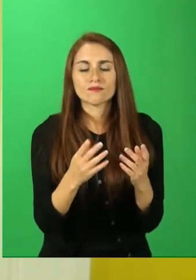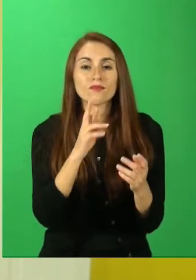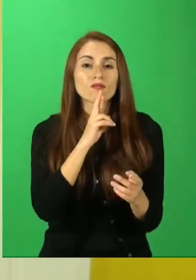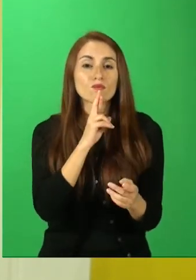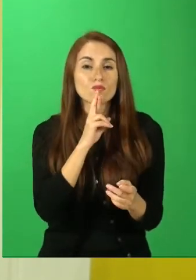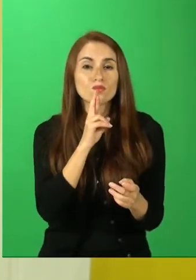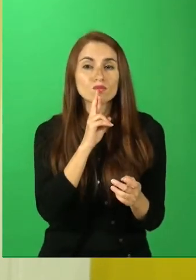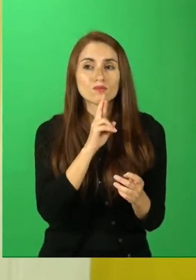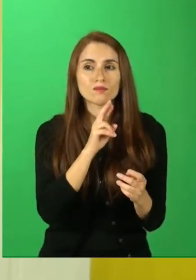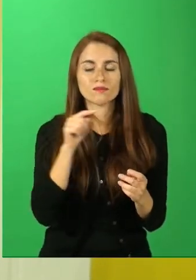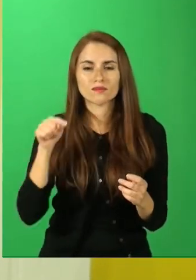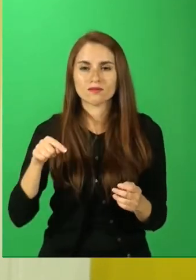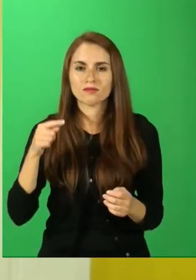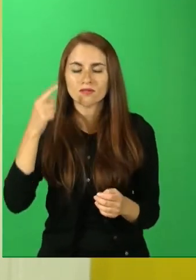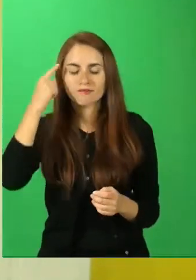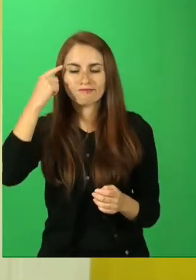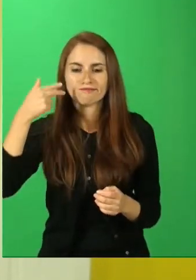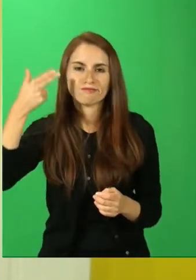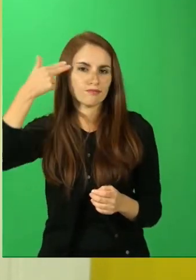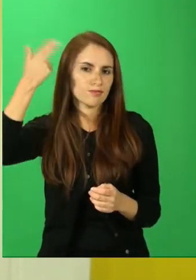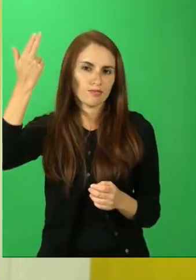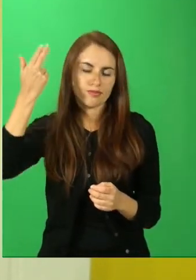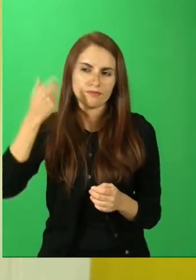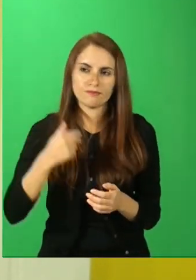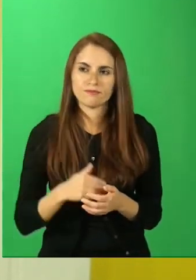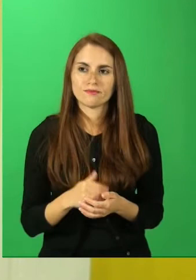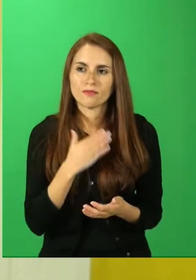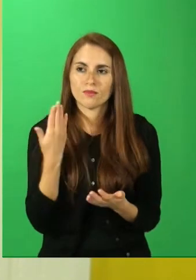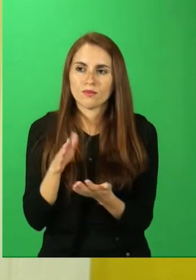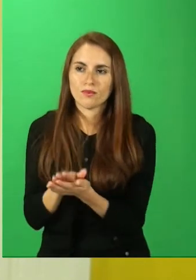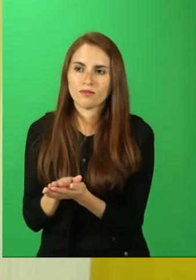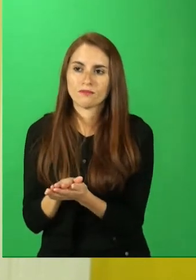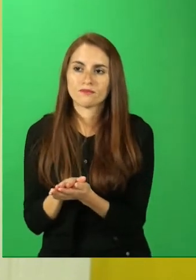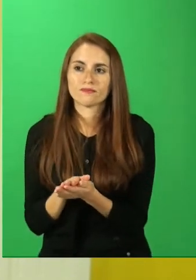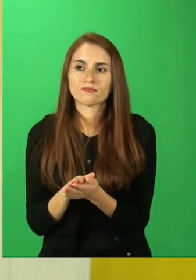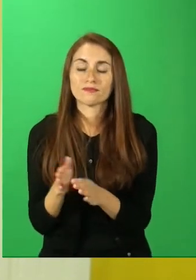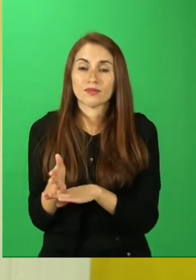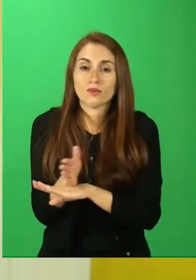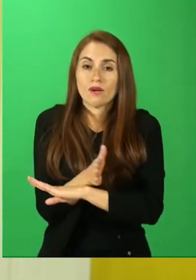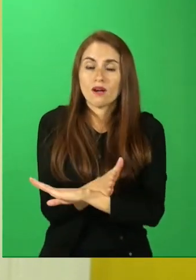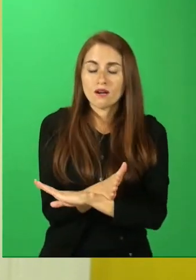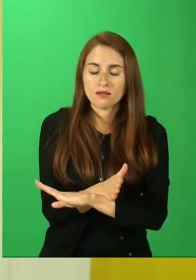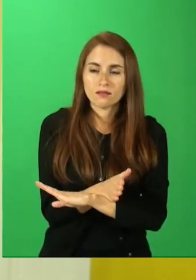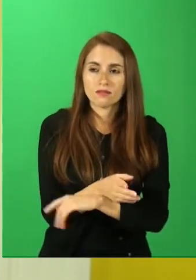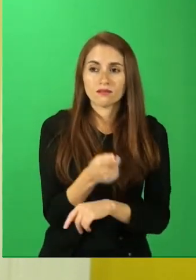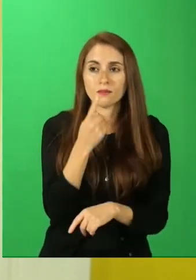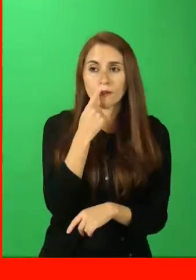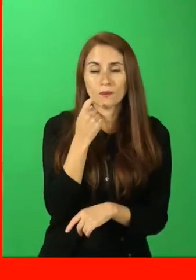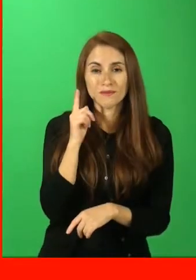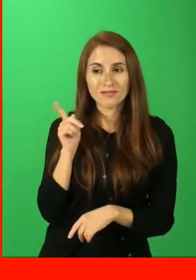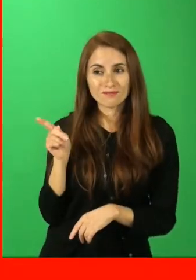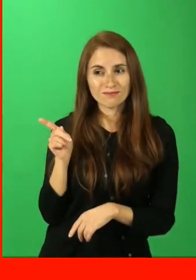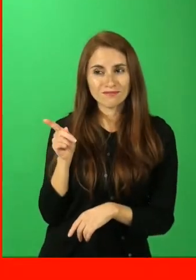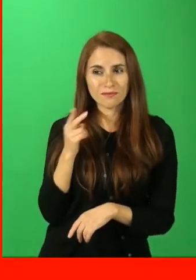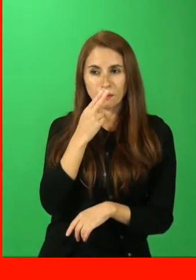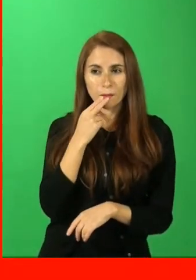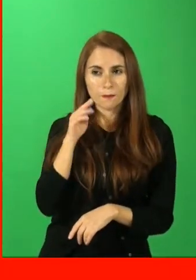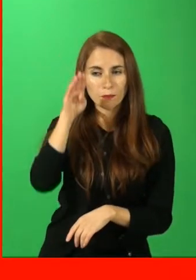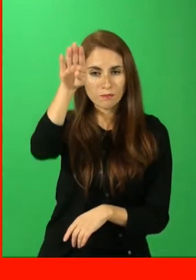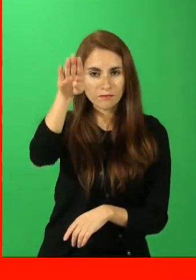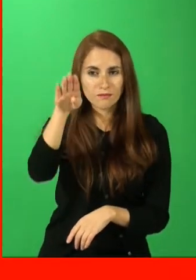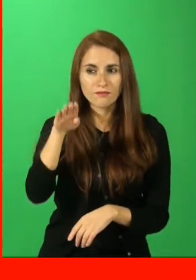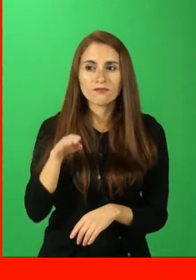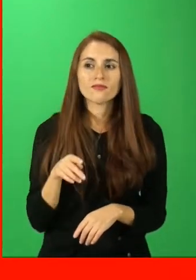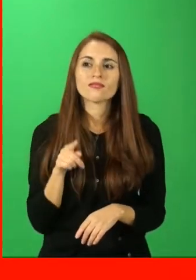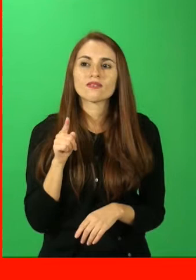Él entonces toma el camino del suicidio. Hasta antes de eso, este caballero que vemos acá, Adolf Hitler,